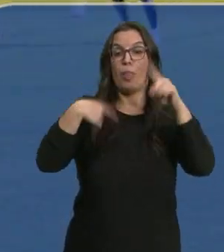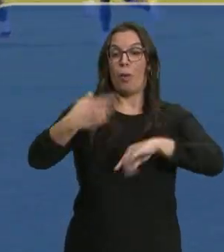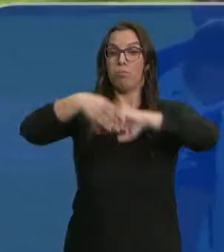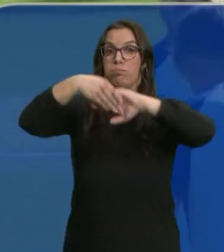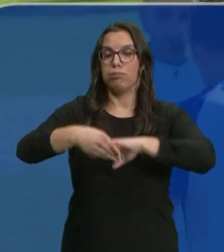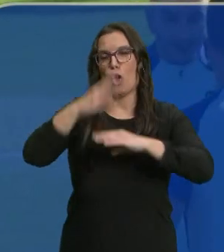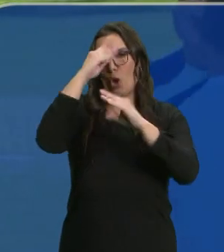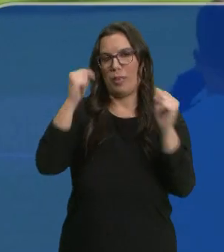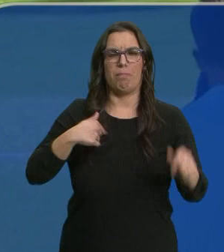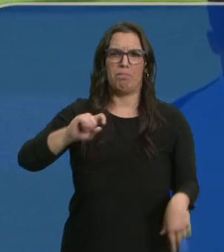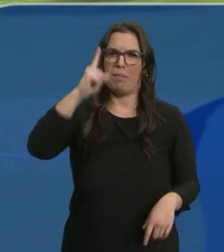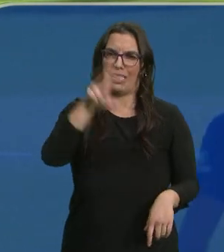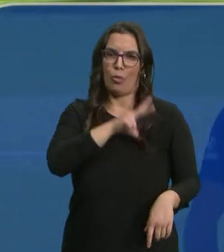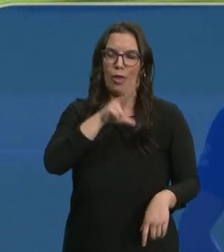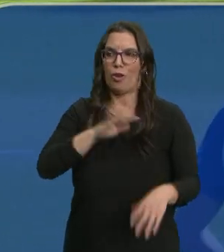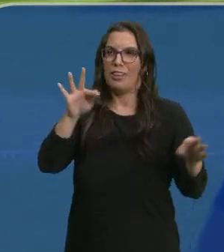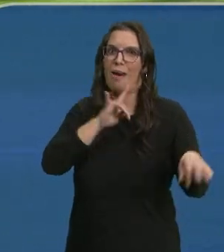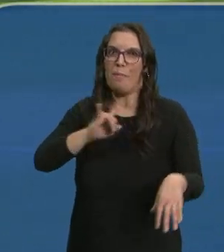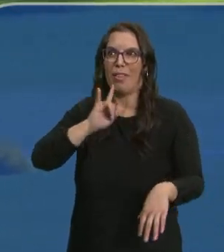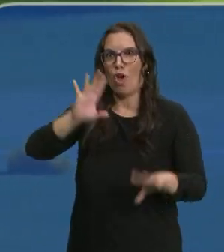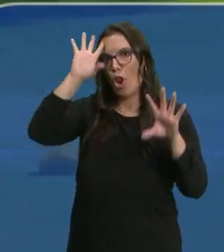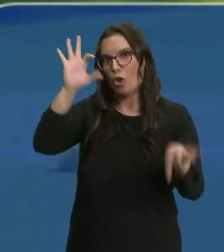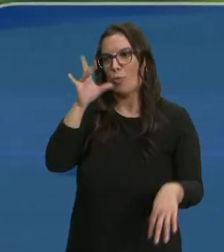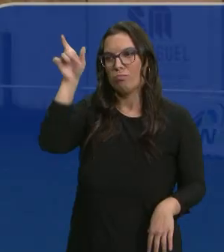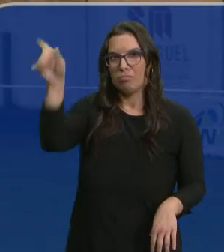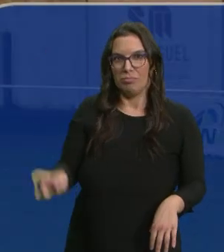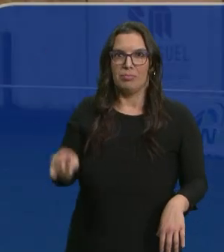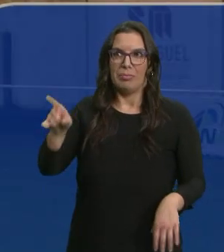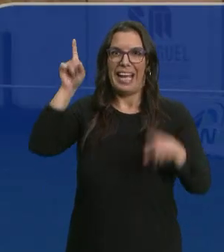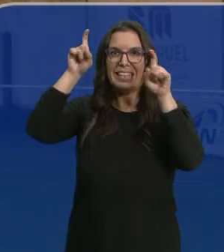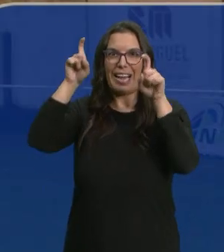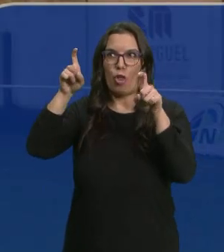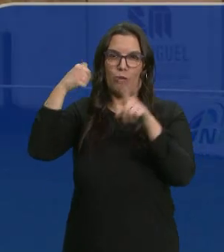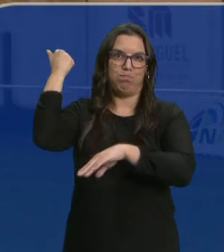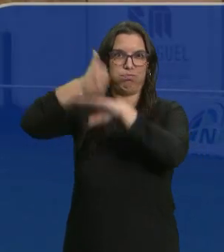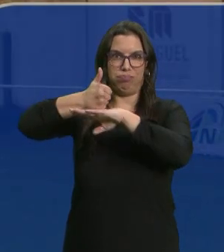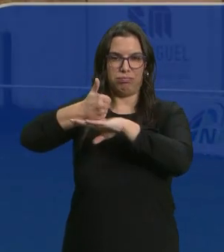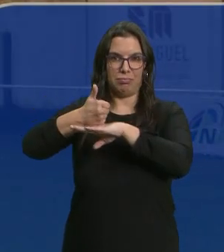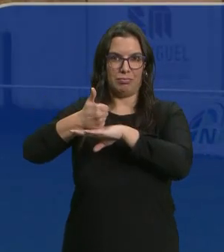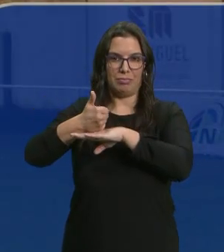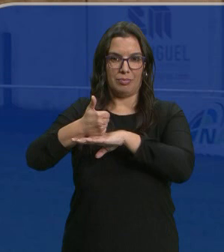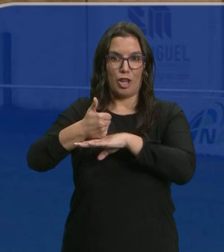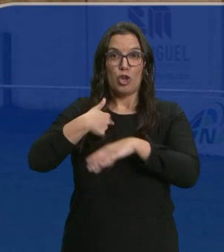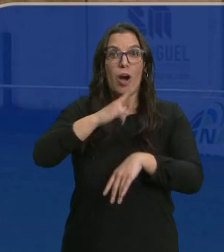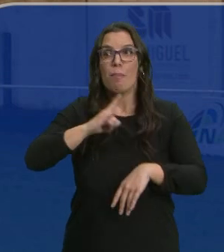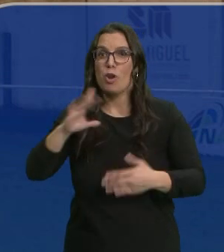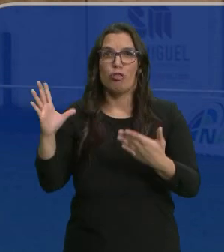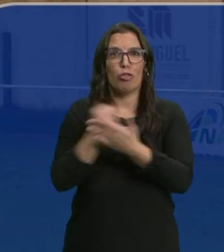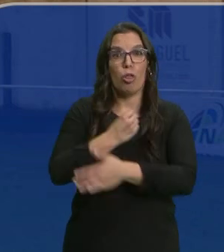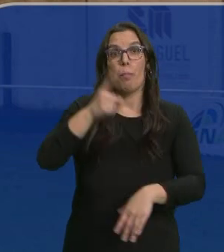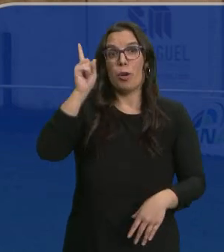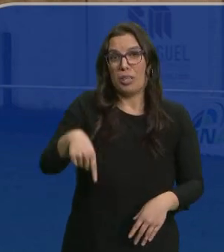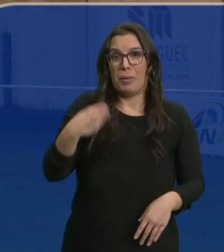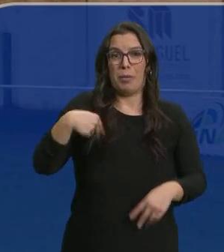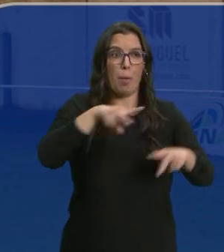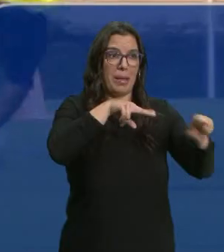den la mano. Ante todo educación y admiración, porque al final estás con un entrenador de élite. Yo les admiro a todos, pero es que admiro también al